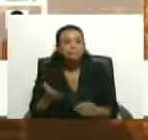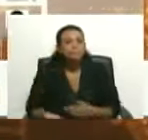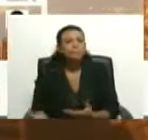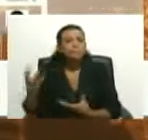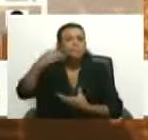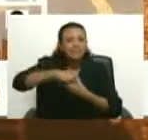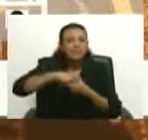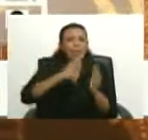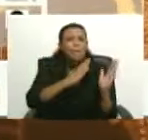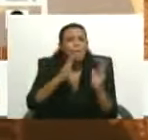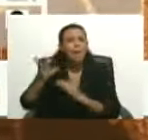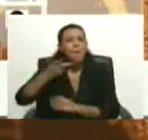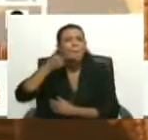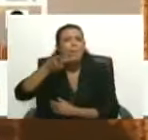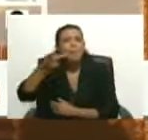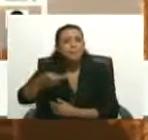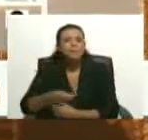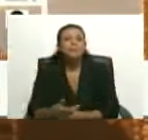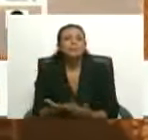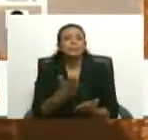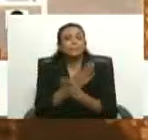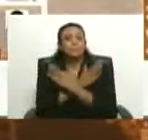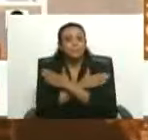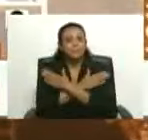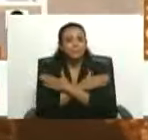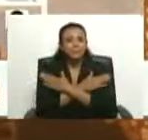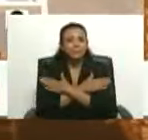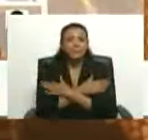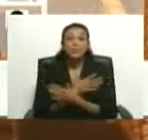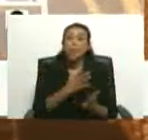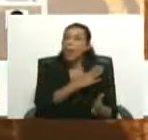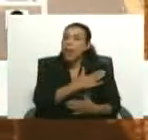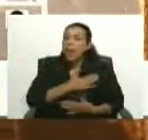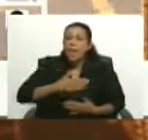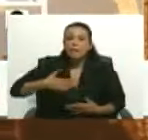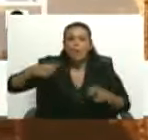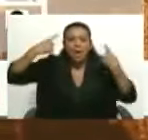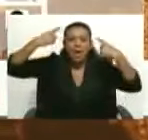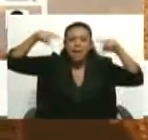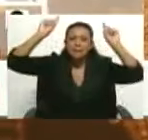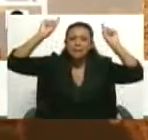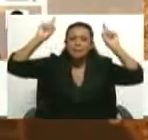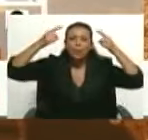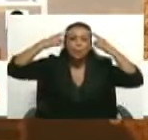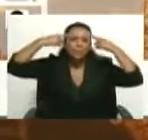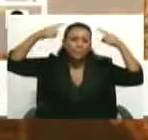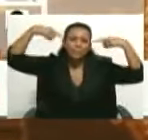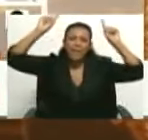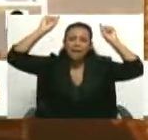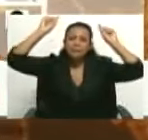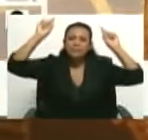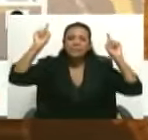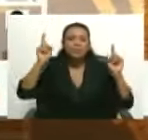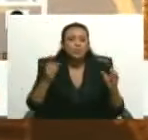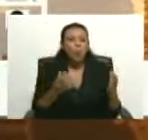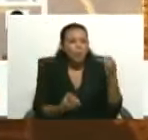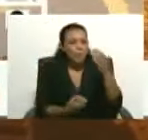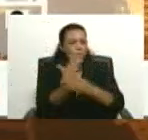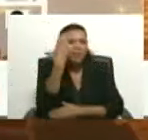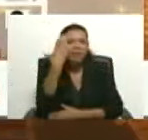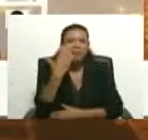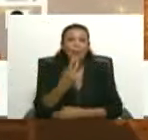incorporados. Claro, bueno, que sí, presidente. Les deseo éxito, éxito total. Empieza